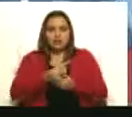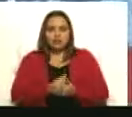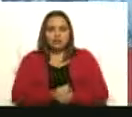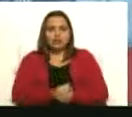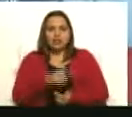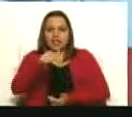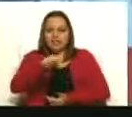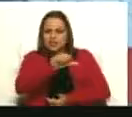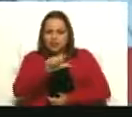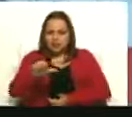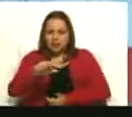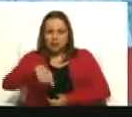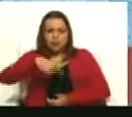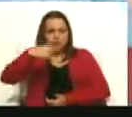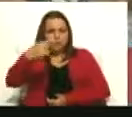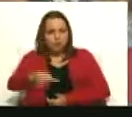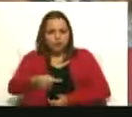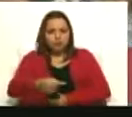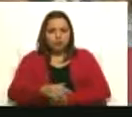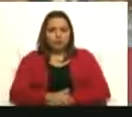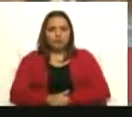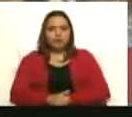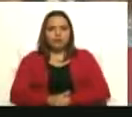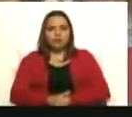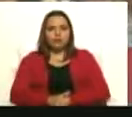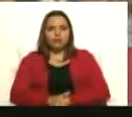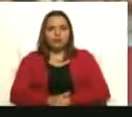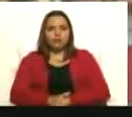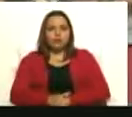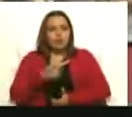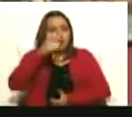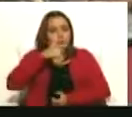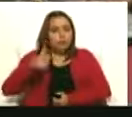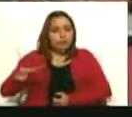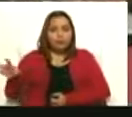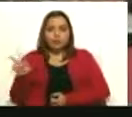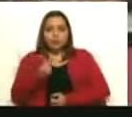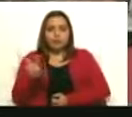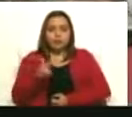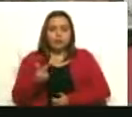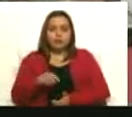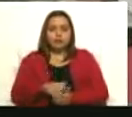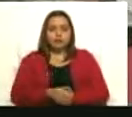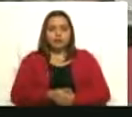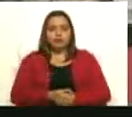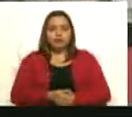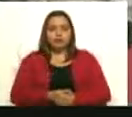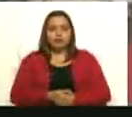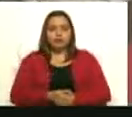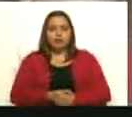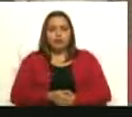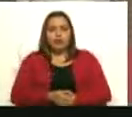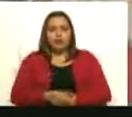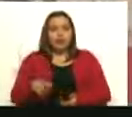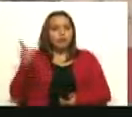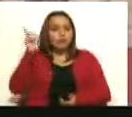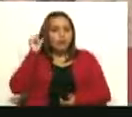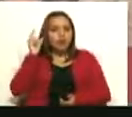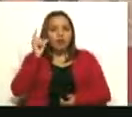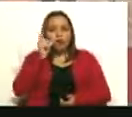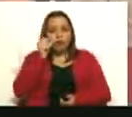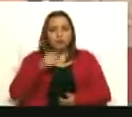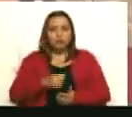esta semana próxima, donde el pueblo de Venezuela, sus hombres, sus mujeres,